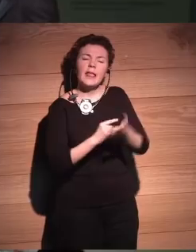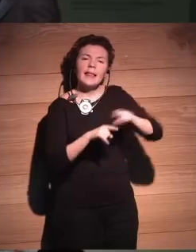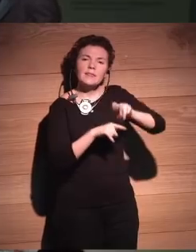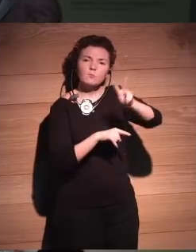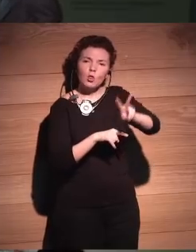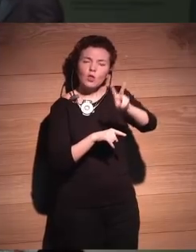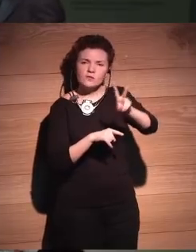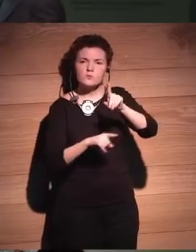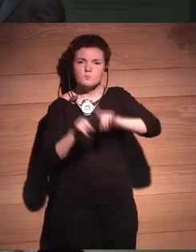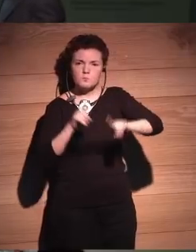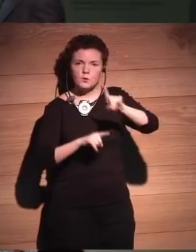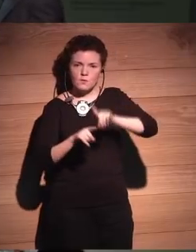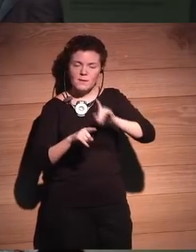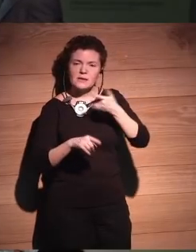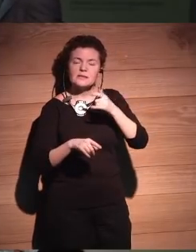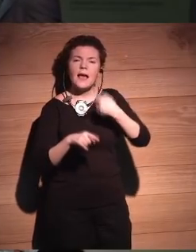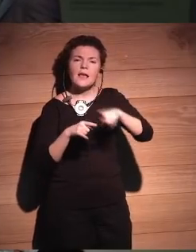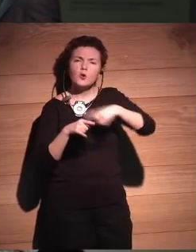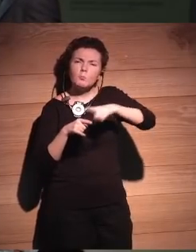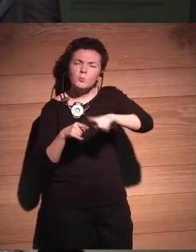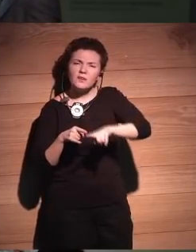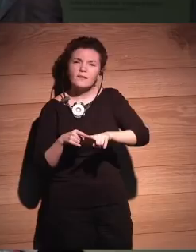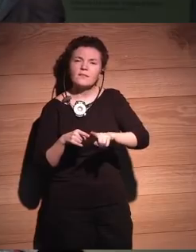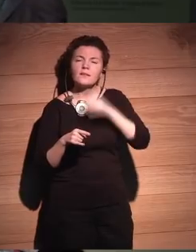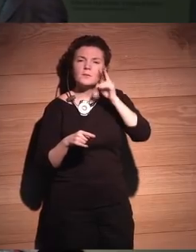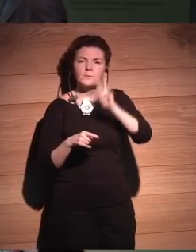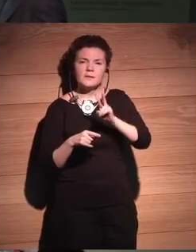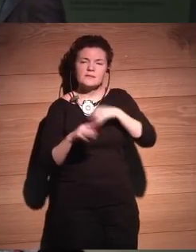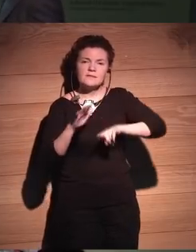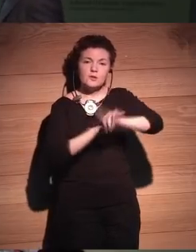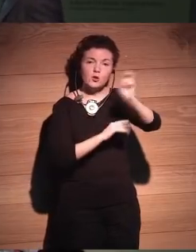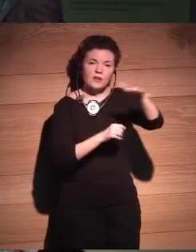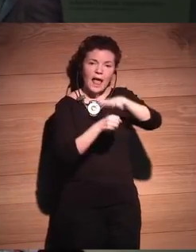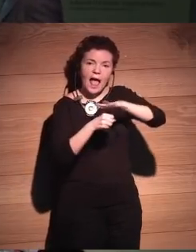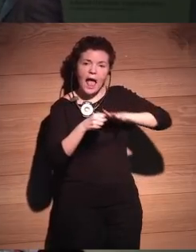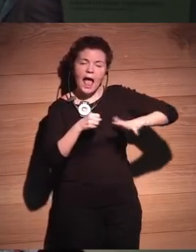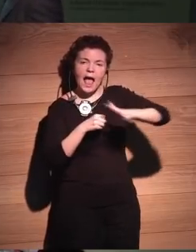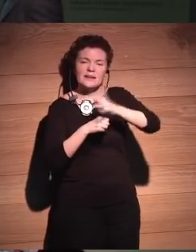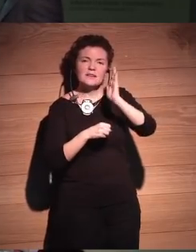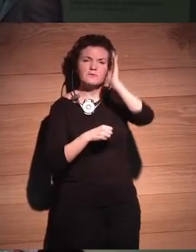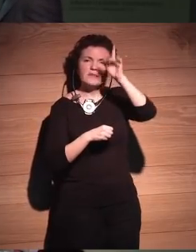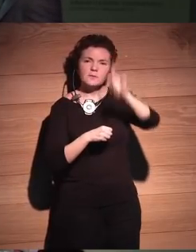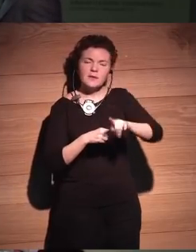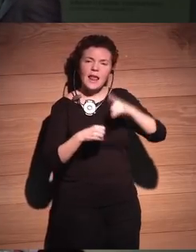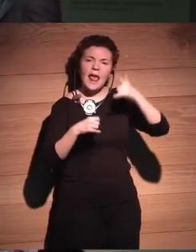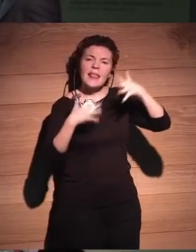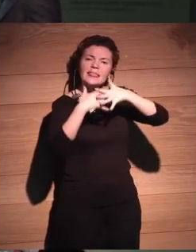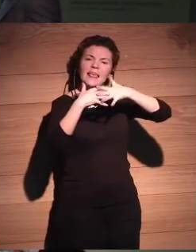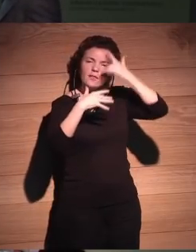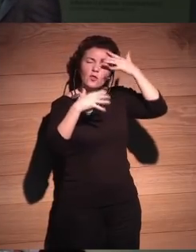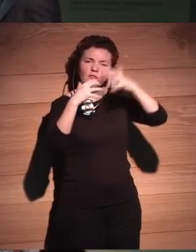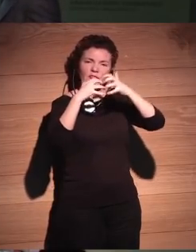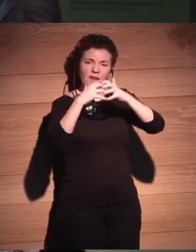2 sería el problema, donde tiene este componente que vemos que se desarrollan en otras áreas que afectan también al tejido cerebral.